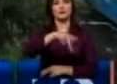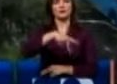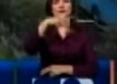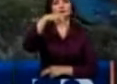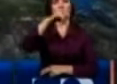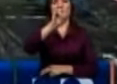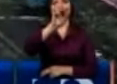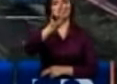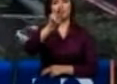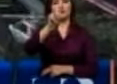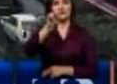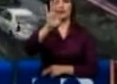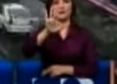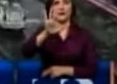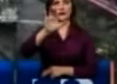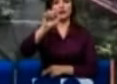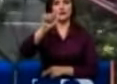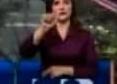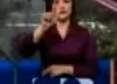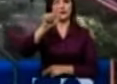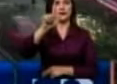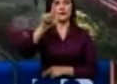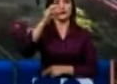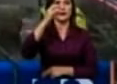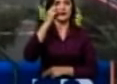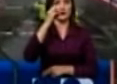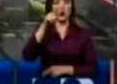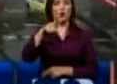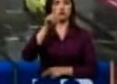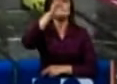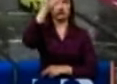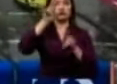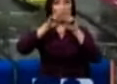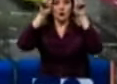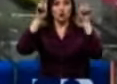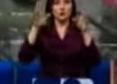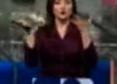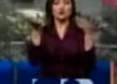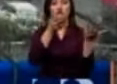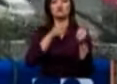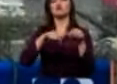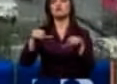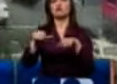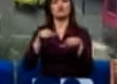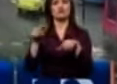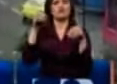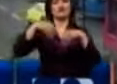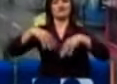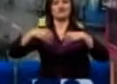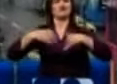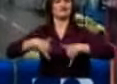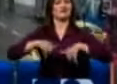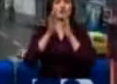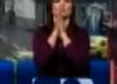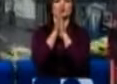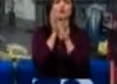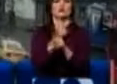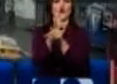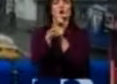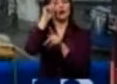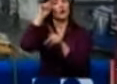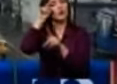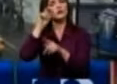llovizna, cielo completamente nublado. Para el día de hoy vamos a tener constantes lluvias en varios sectores de la capital. Precaución,